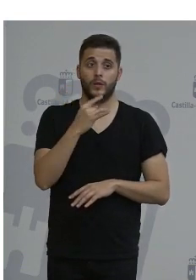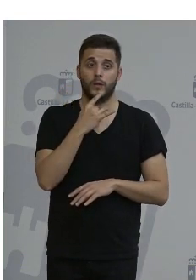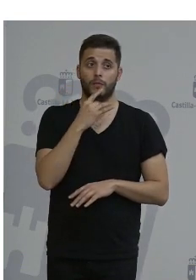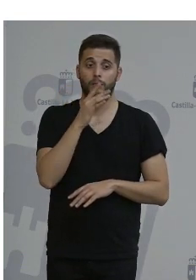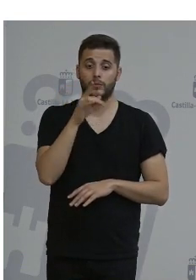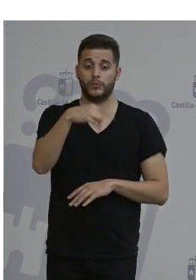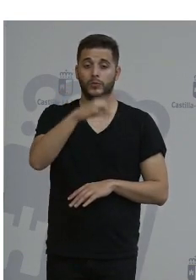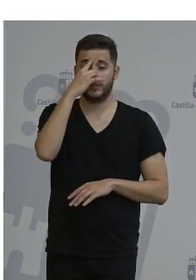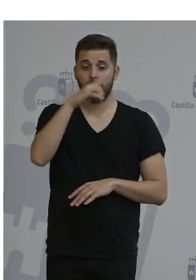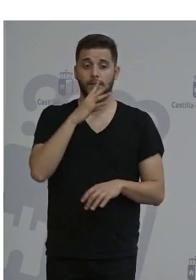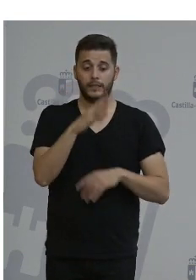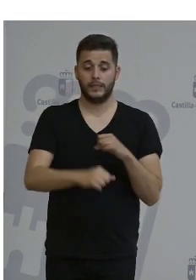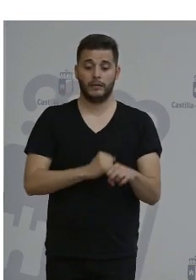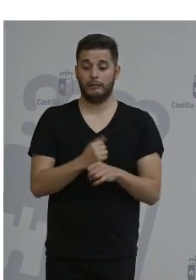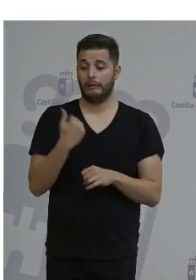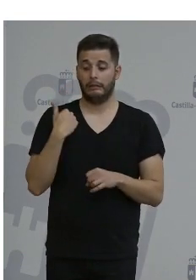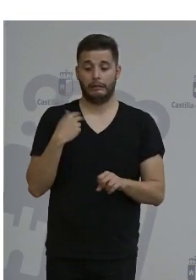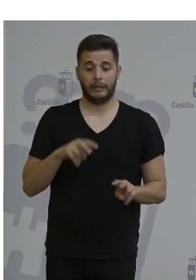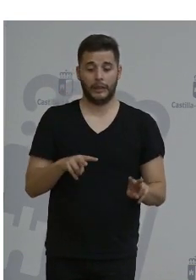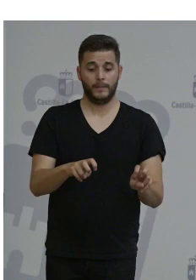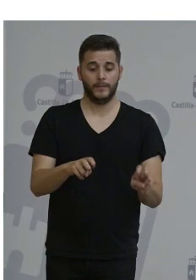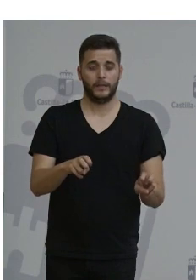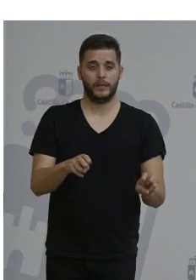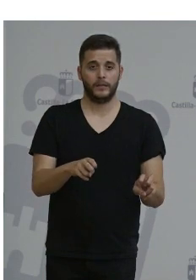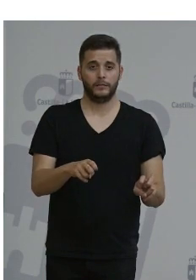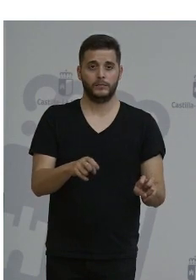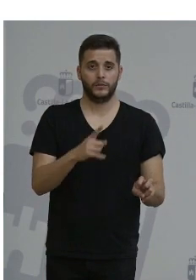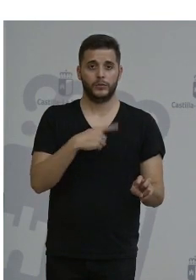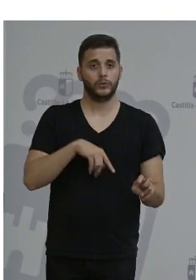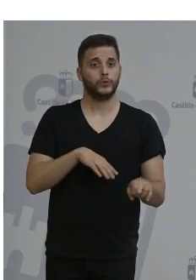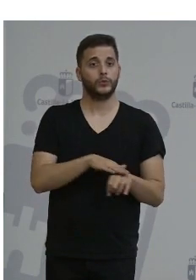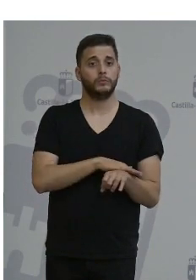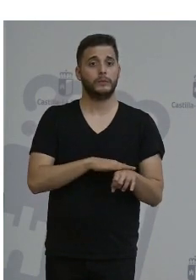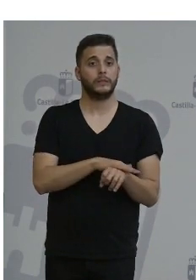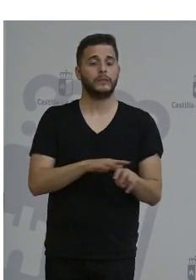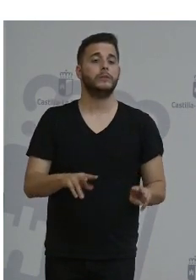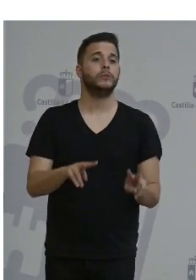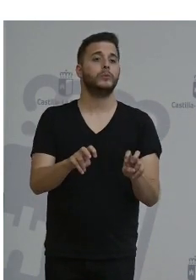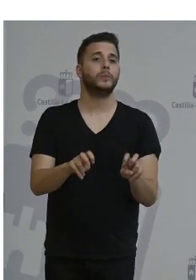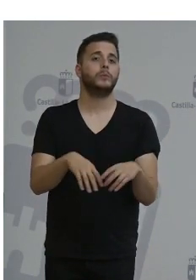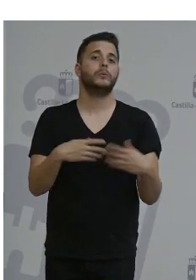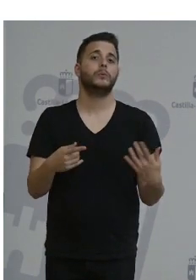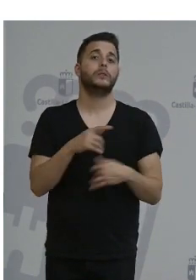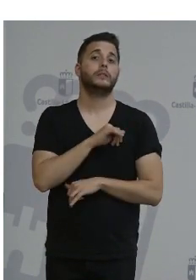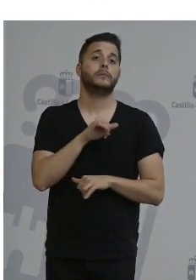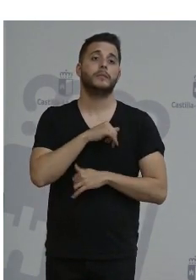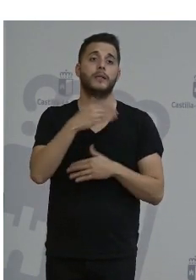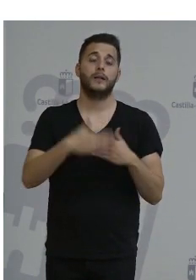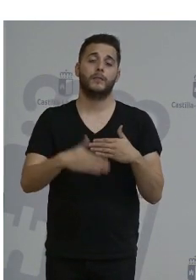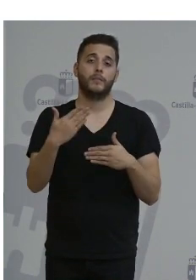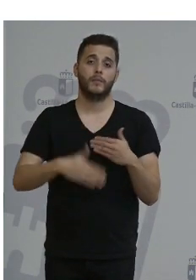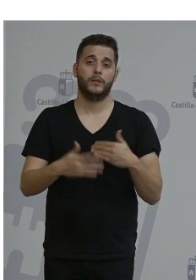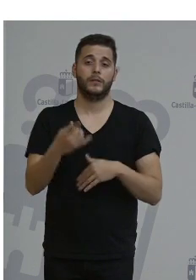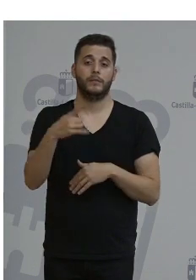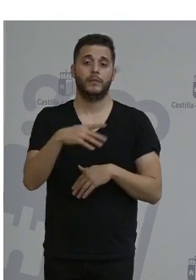arrancar la legislatura. Tenemos un nuevo equipo en el ministerio y habrá que estar a los plazos. Y, sobre todo, lo que más